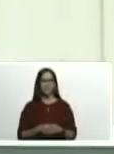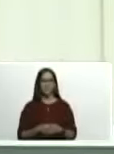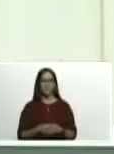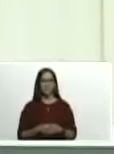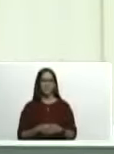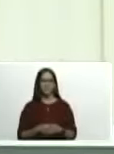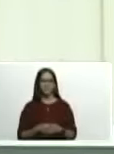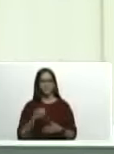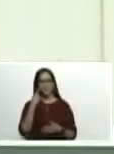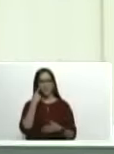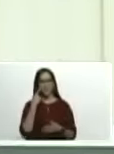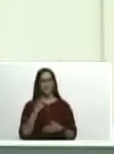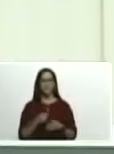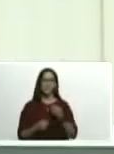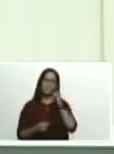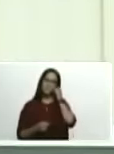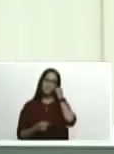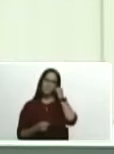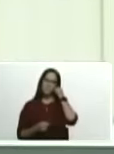Miren,